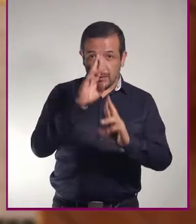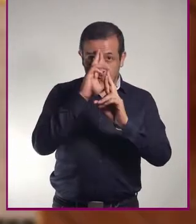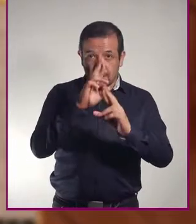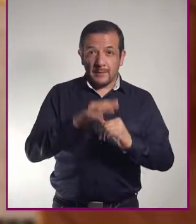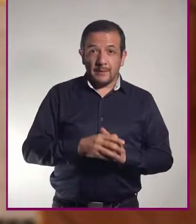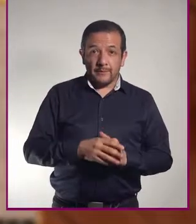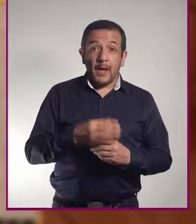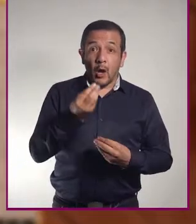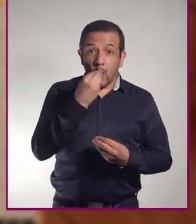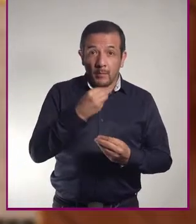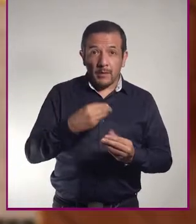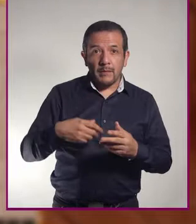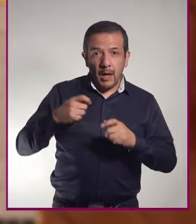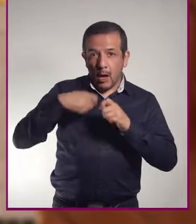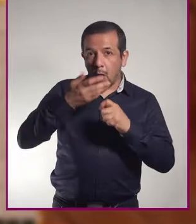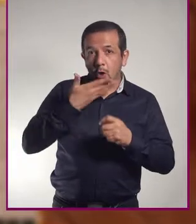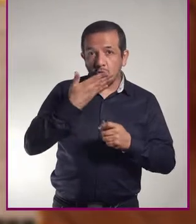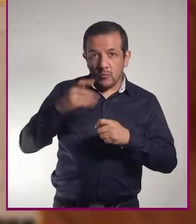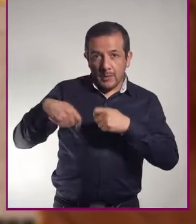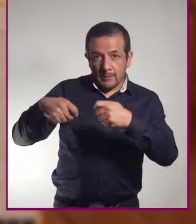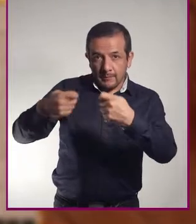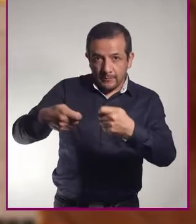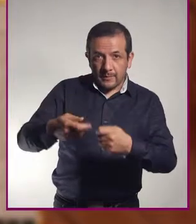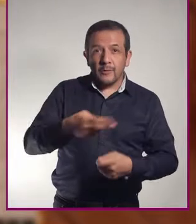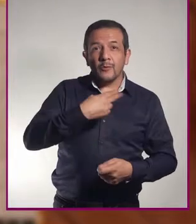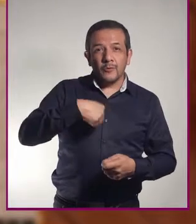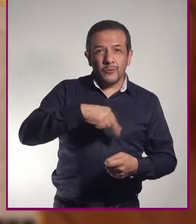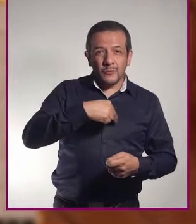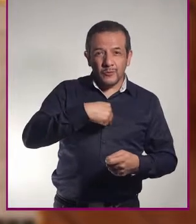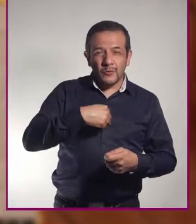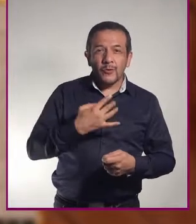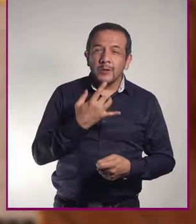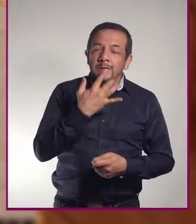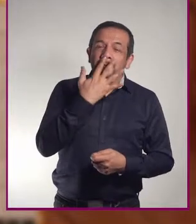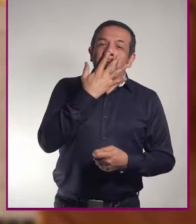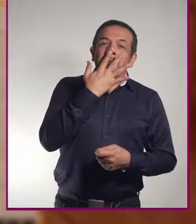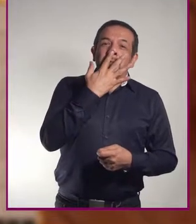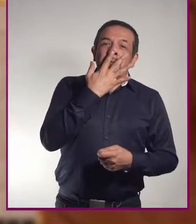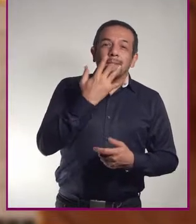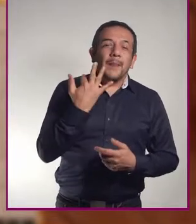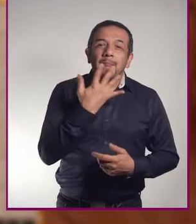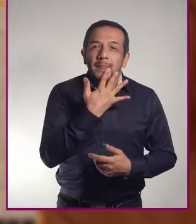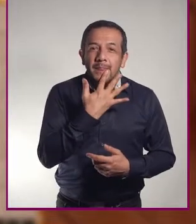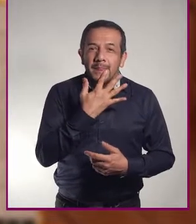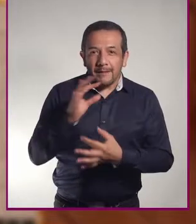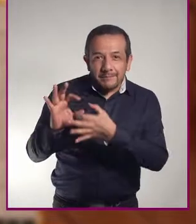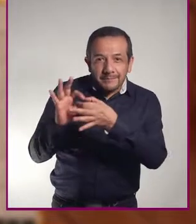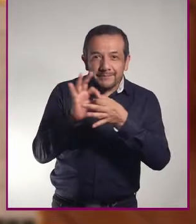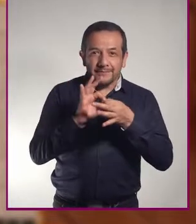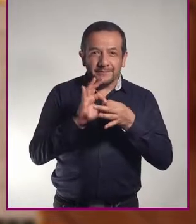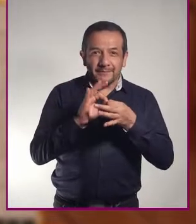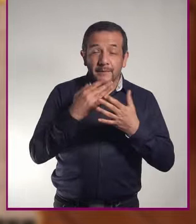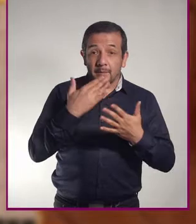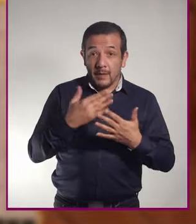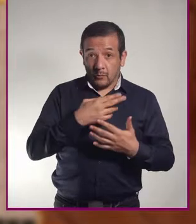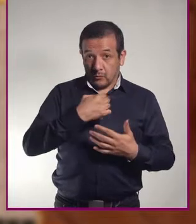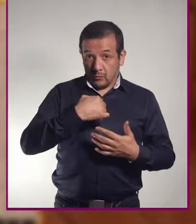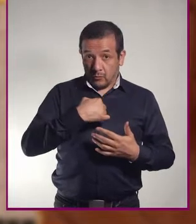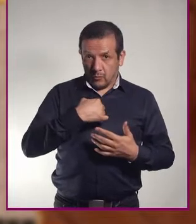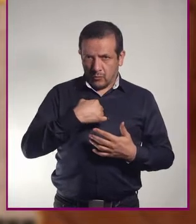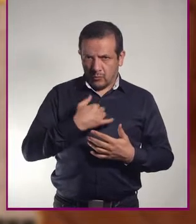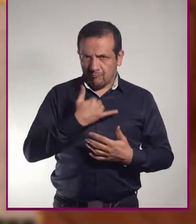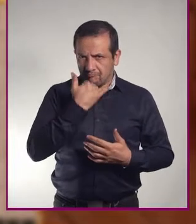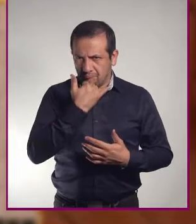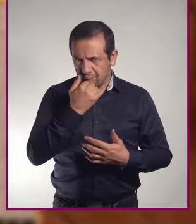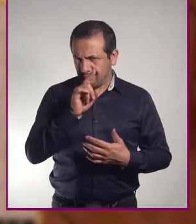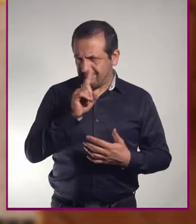comida tradicional ha logrado unir nuestros afectos con olores y sabores deliciosos. Sin temor a equivocarme,